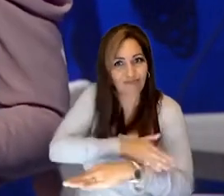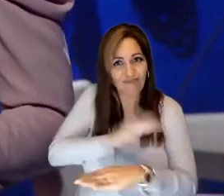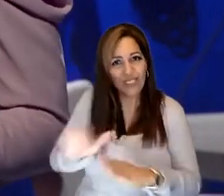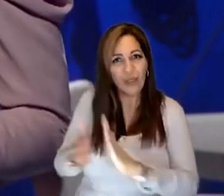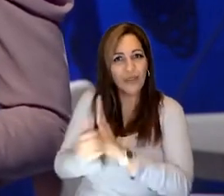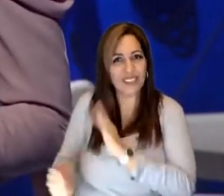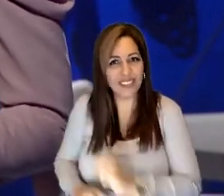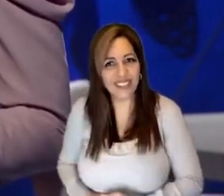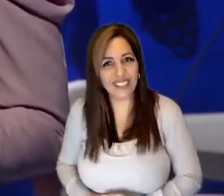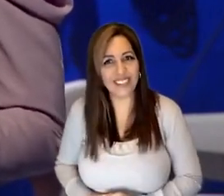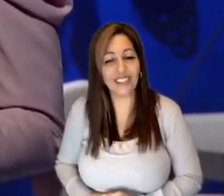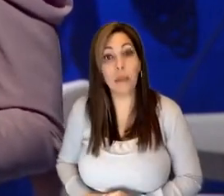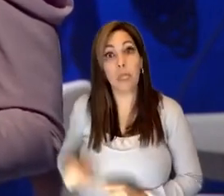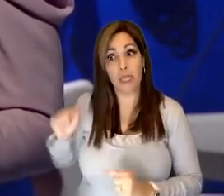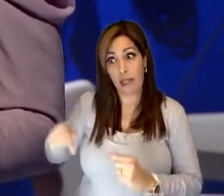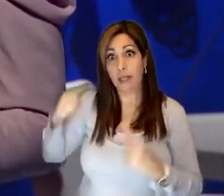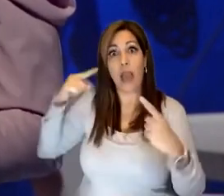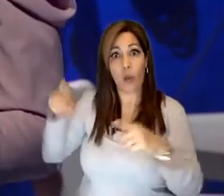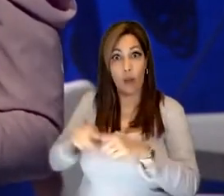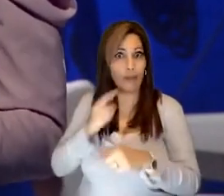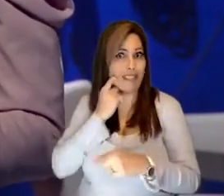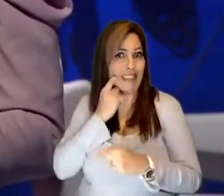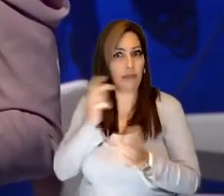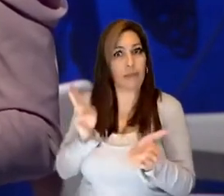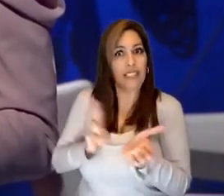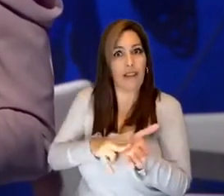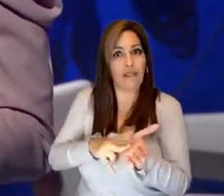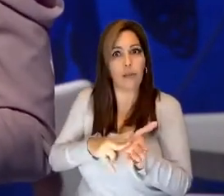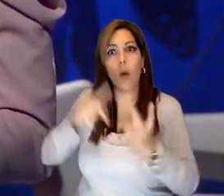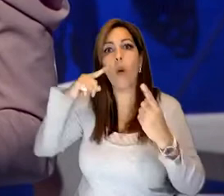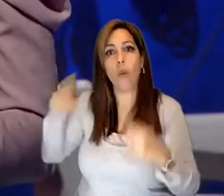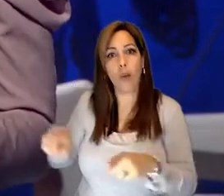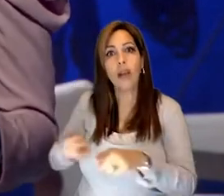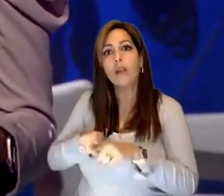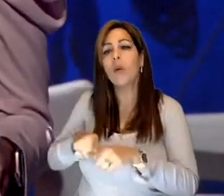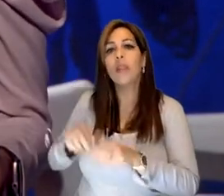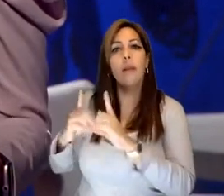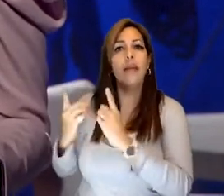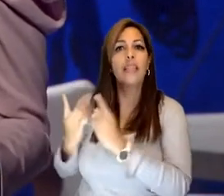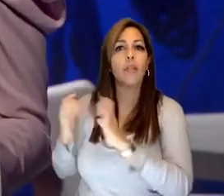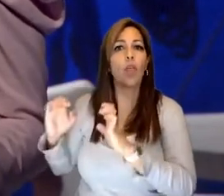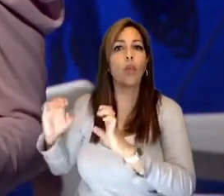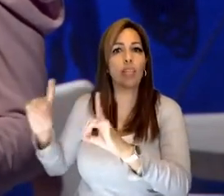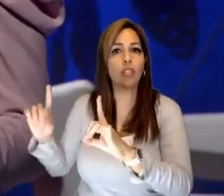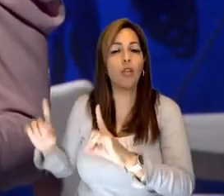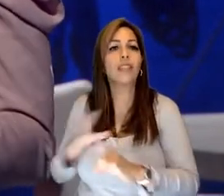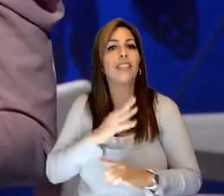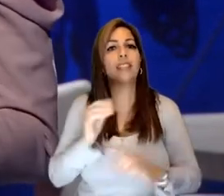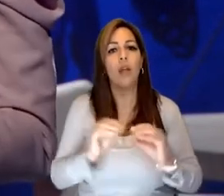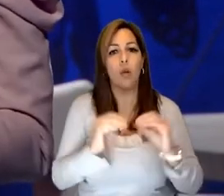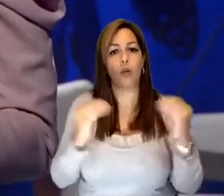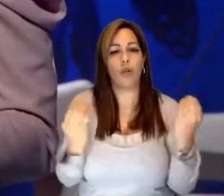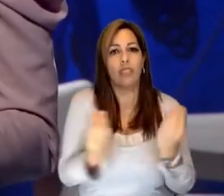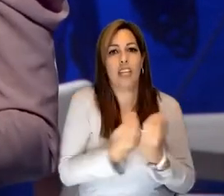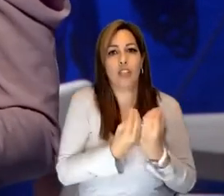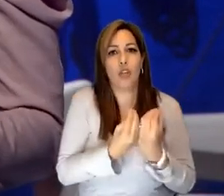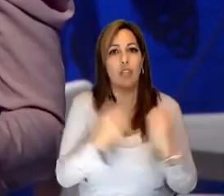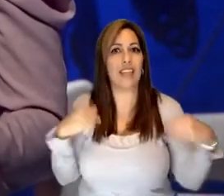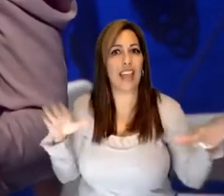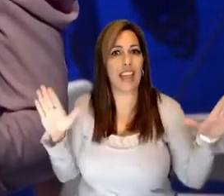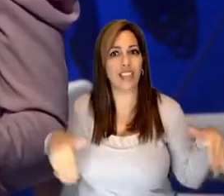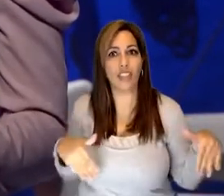sus habilidades. El acuerdo que se firmó recientemente entre el Departamento de Educación y la organización Lily's